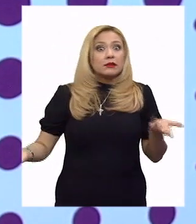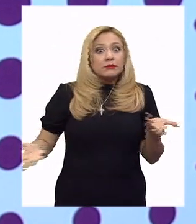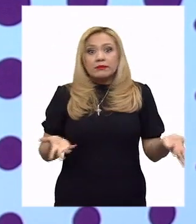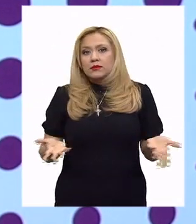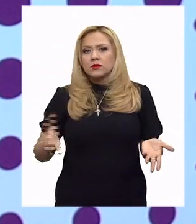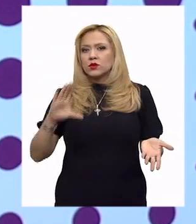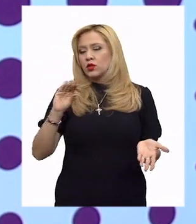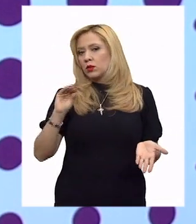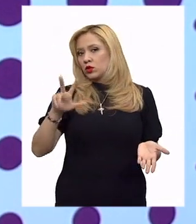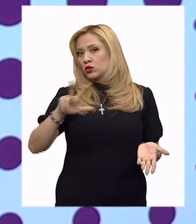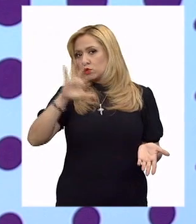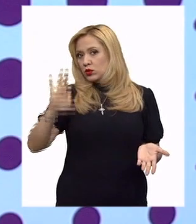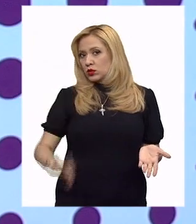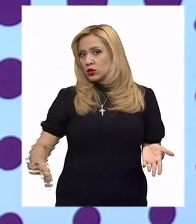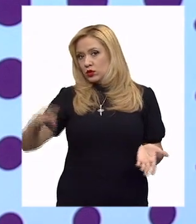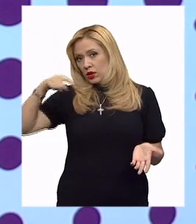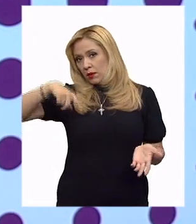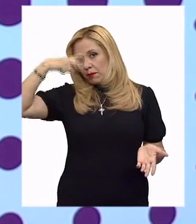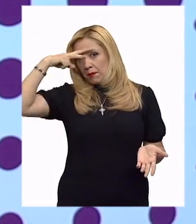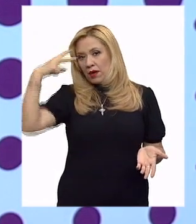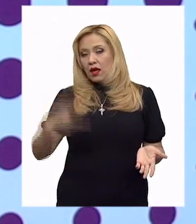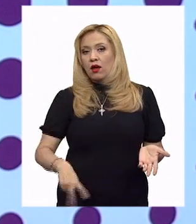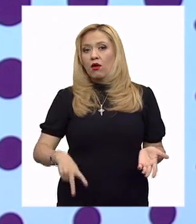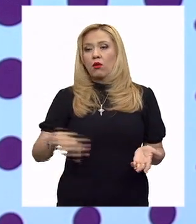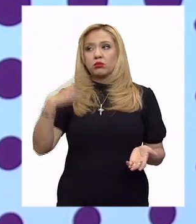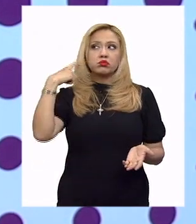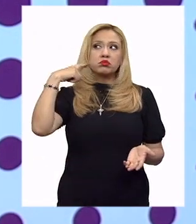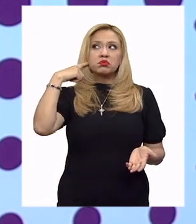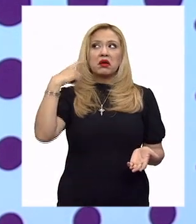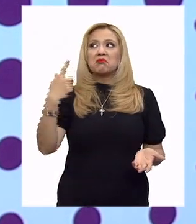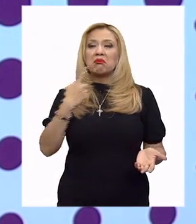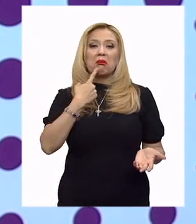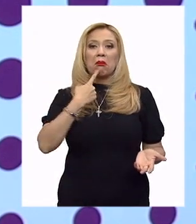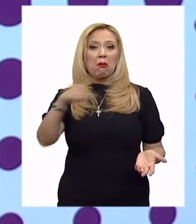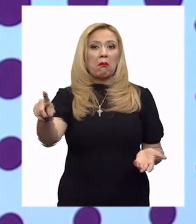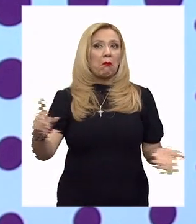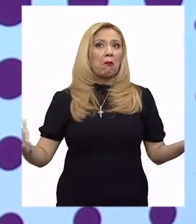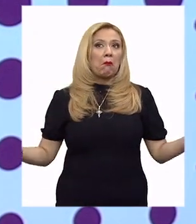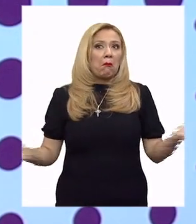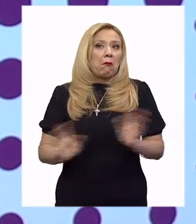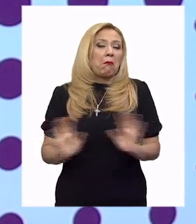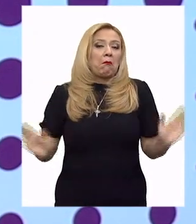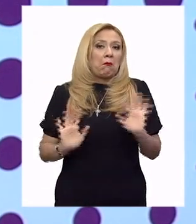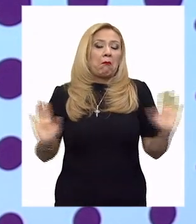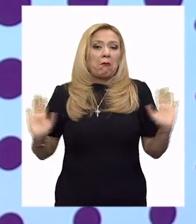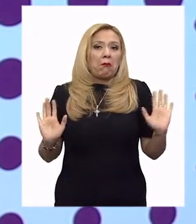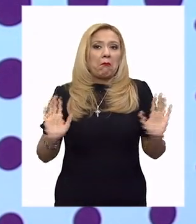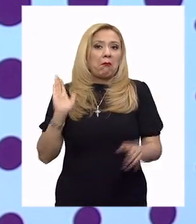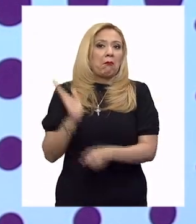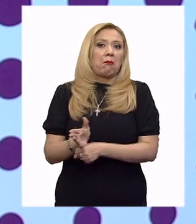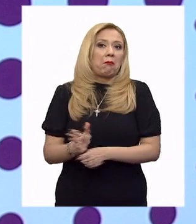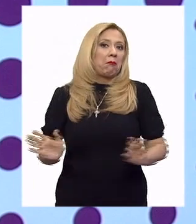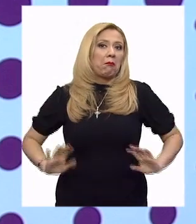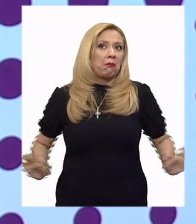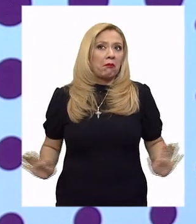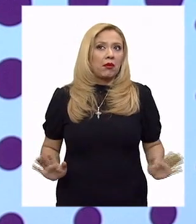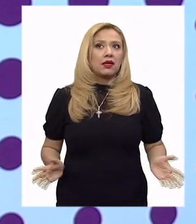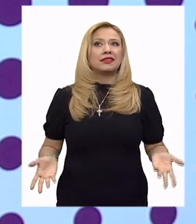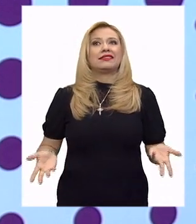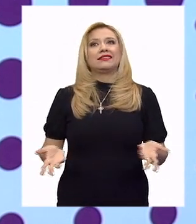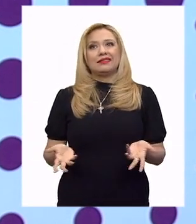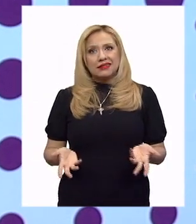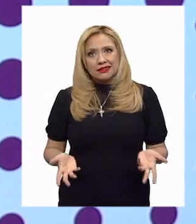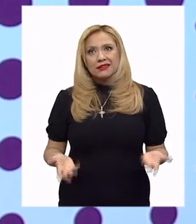el 98% de los delitos no se persiguen o no logran llegar a una condena, entonces podemos